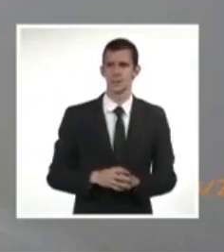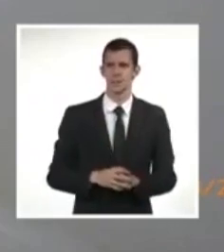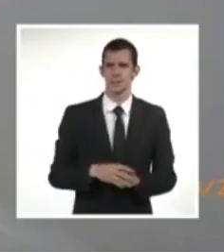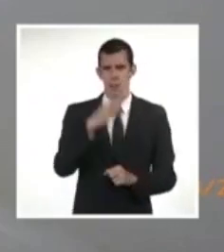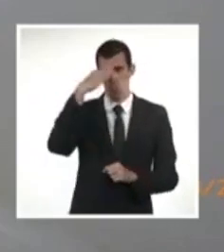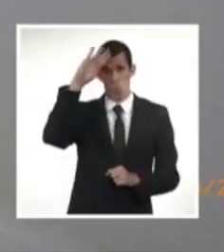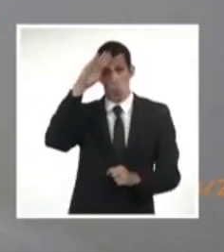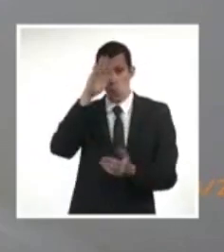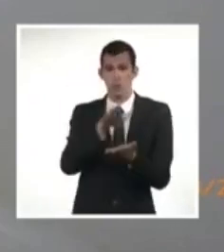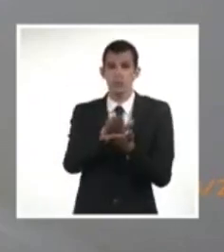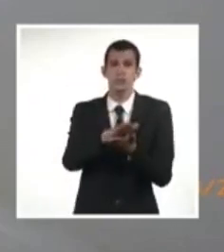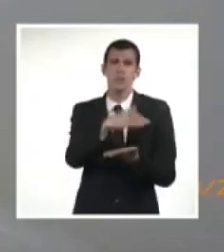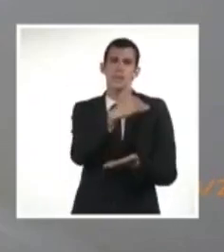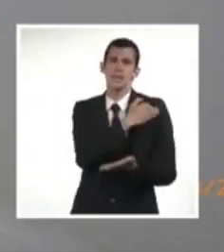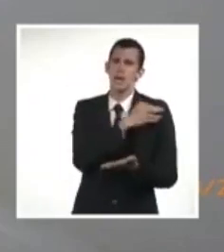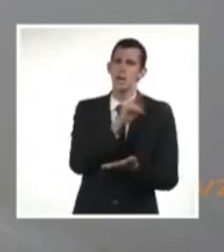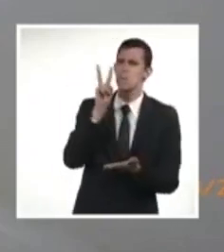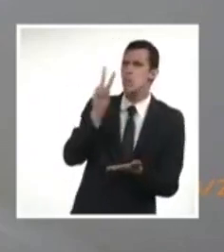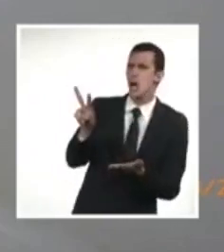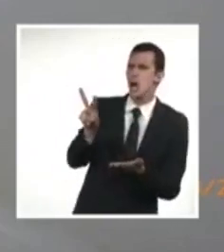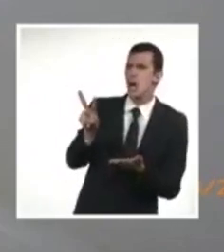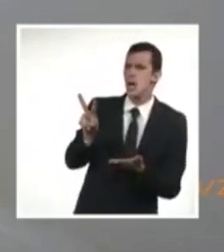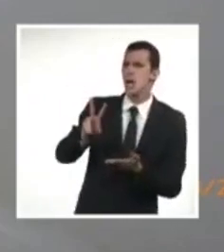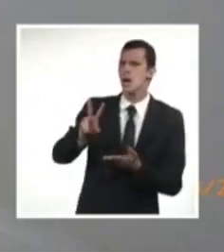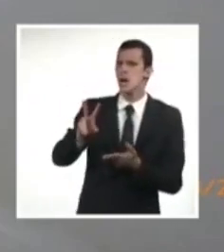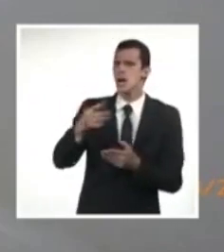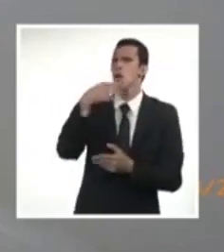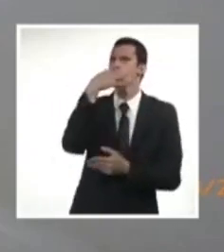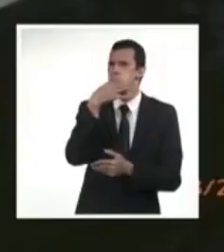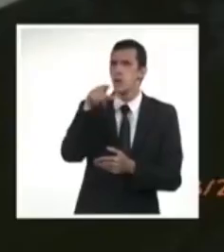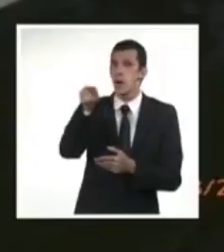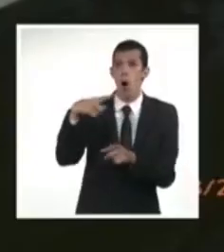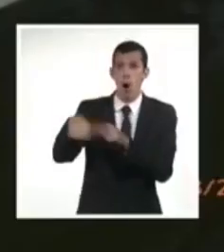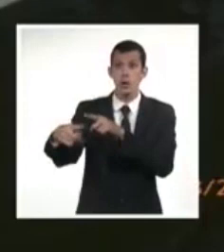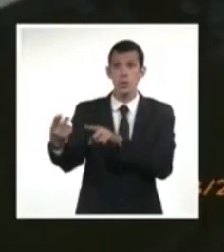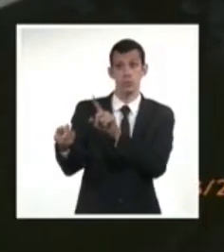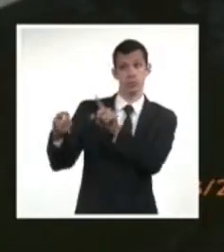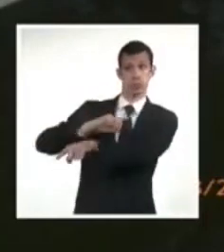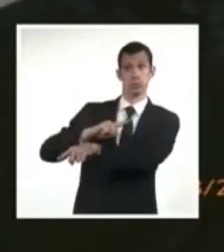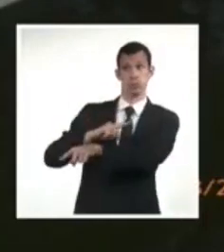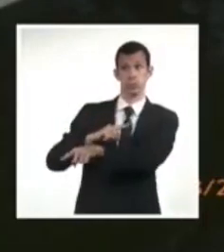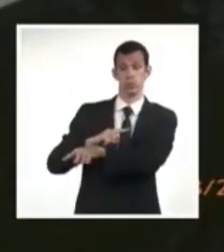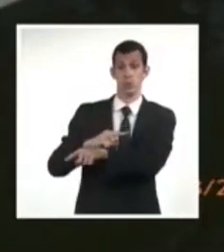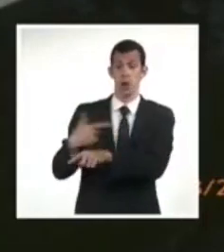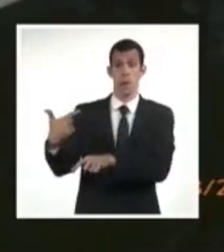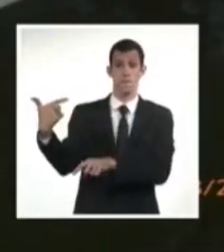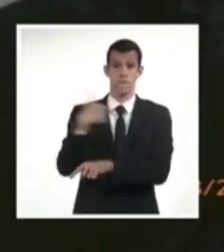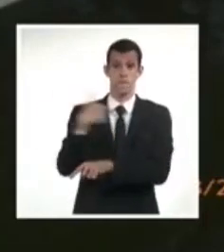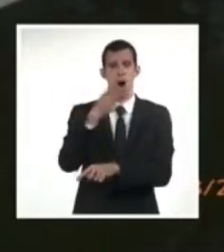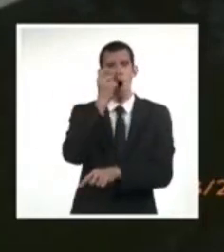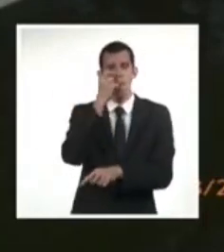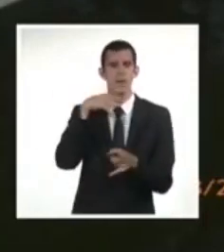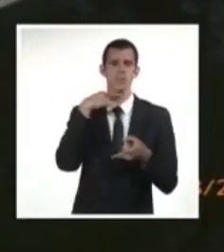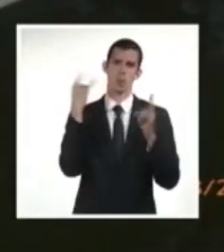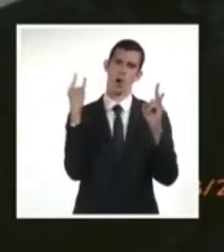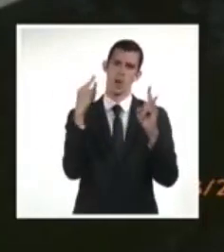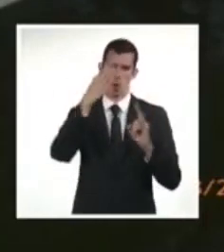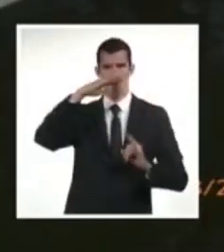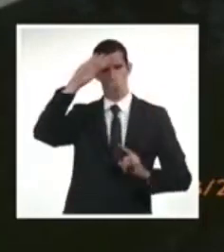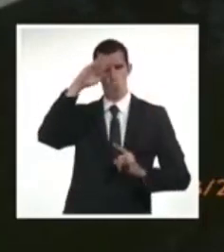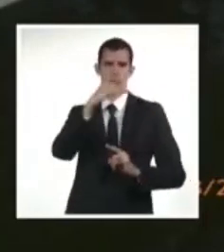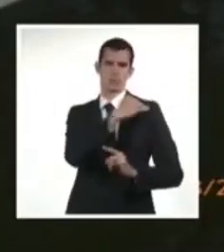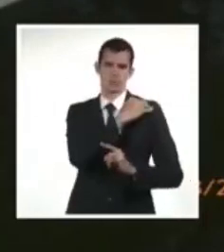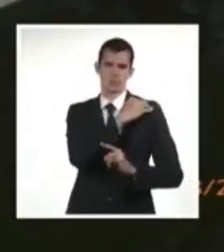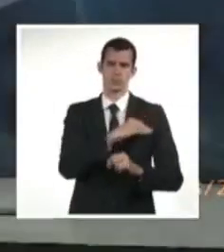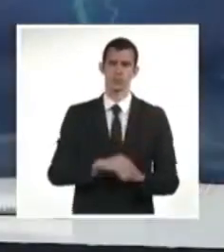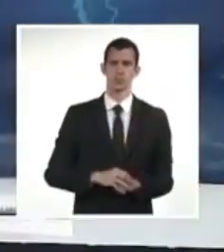de asalto que también ponen en peligro la vida de los guardacostas norteamericanos una vez